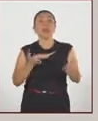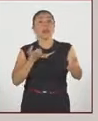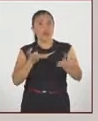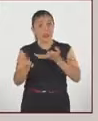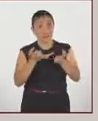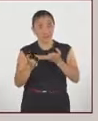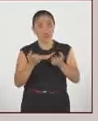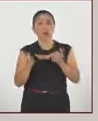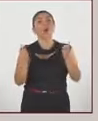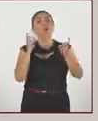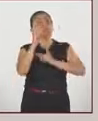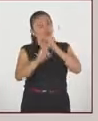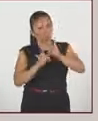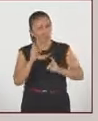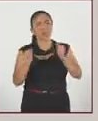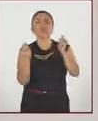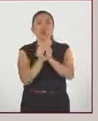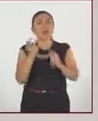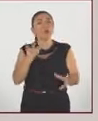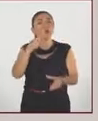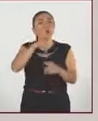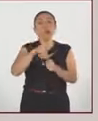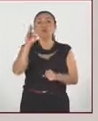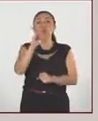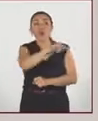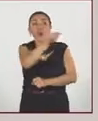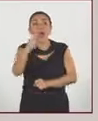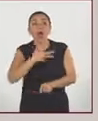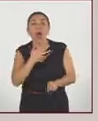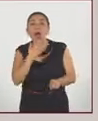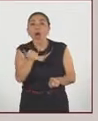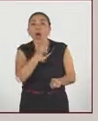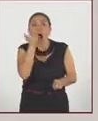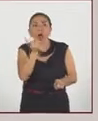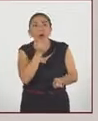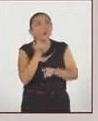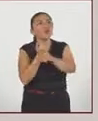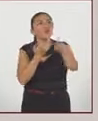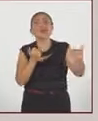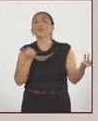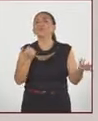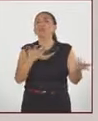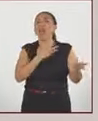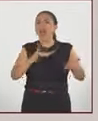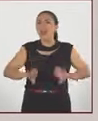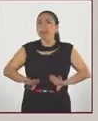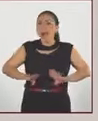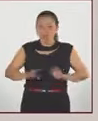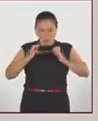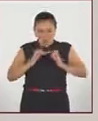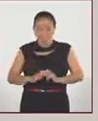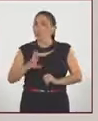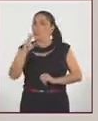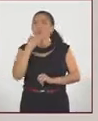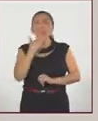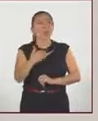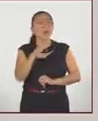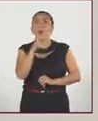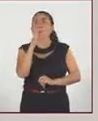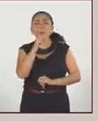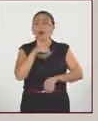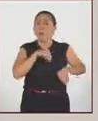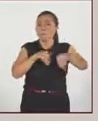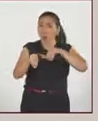es que hay algún alumno que tuviera alguna pues, condición ortopédica que necesitara